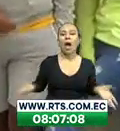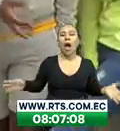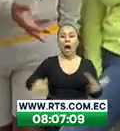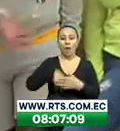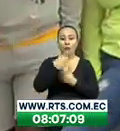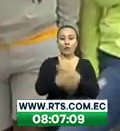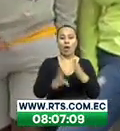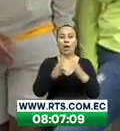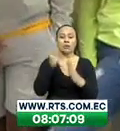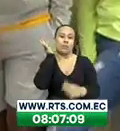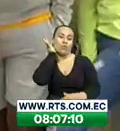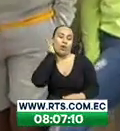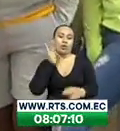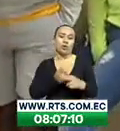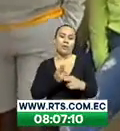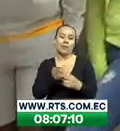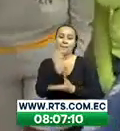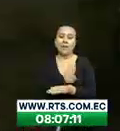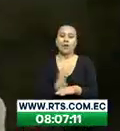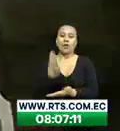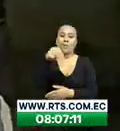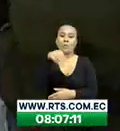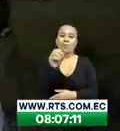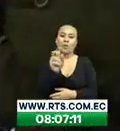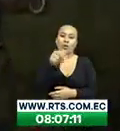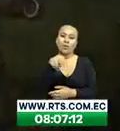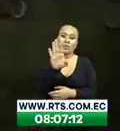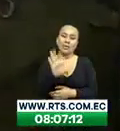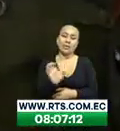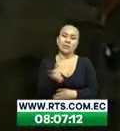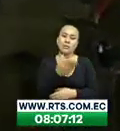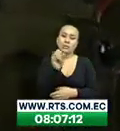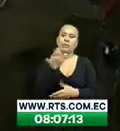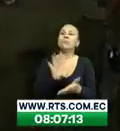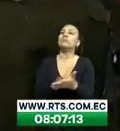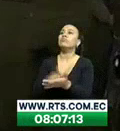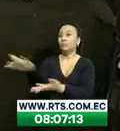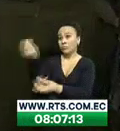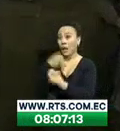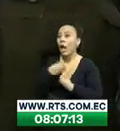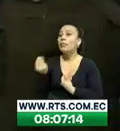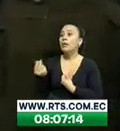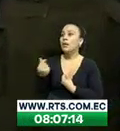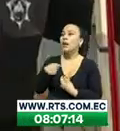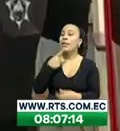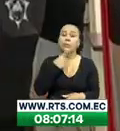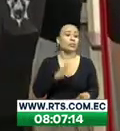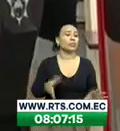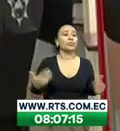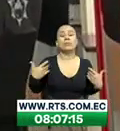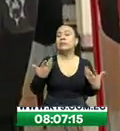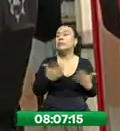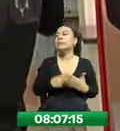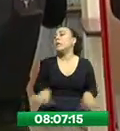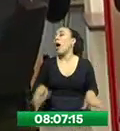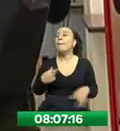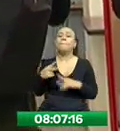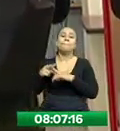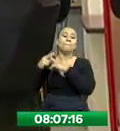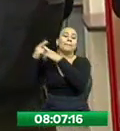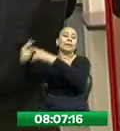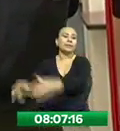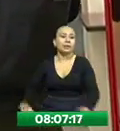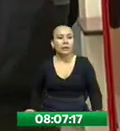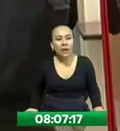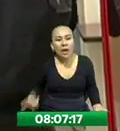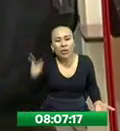vivienda ubicada en Monte Sinaí a exigirle que les devuelva su dinero, pero ella les decía que lo tenía prestado. A ver,